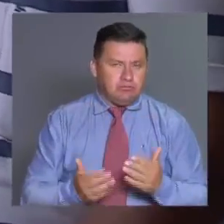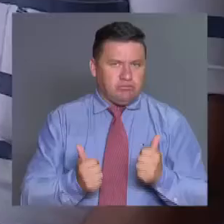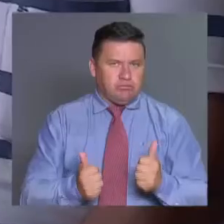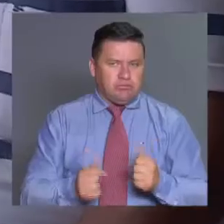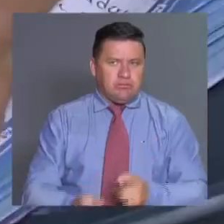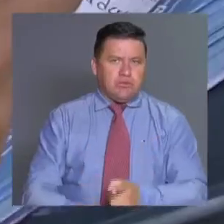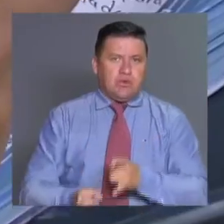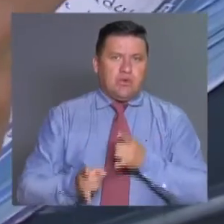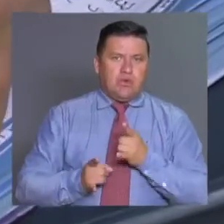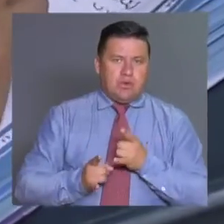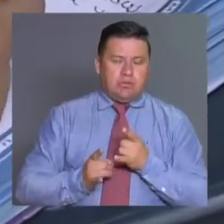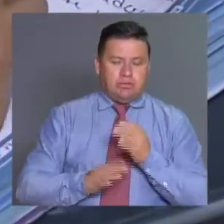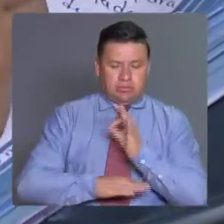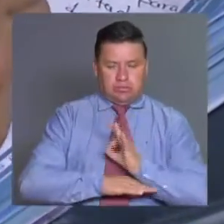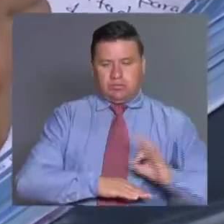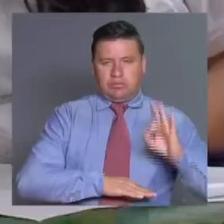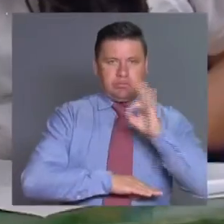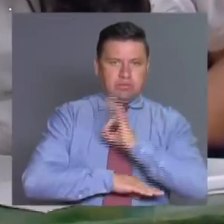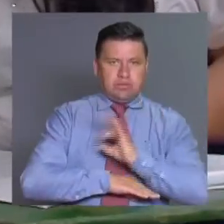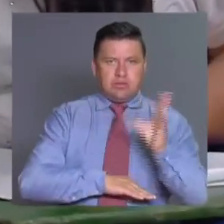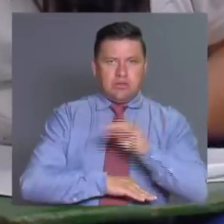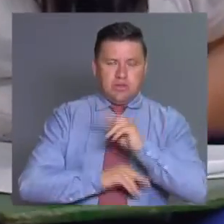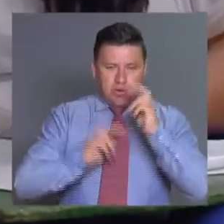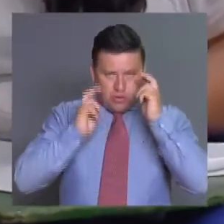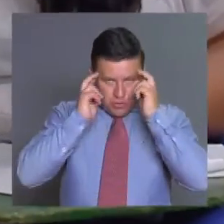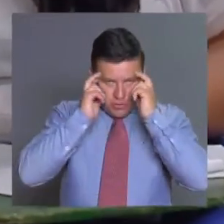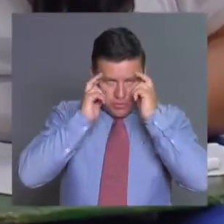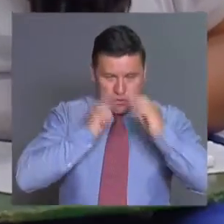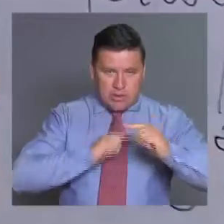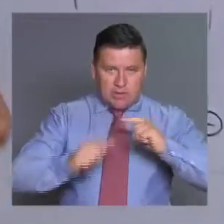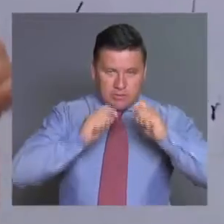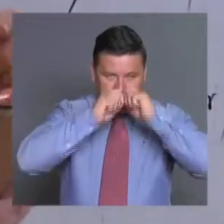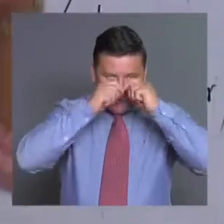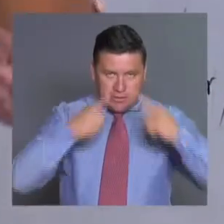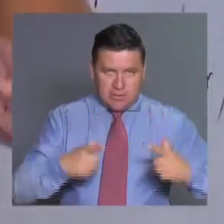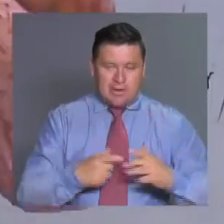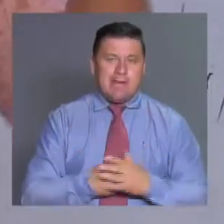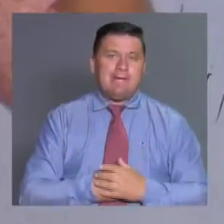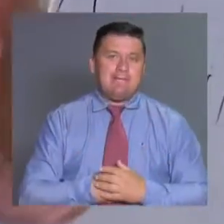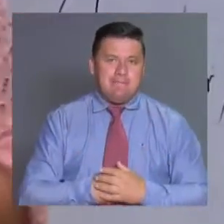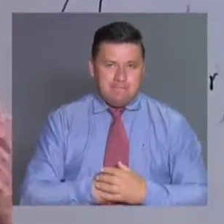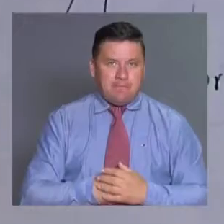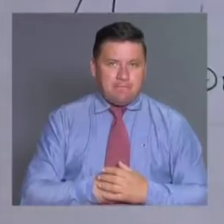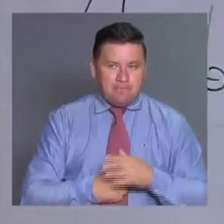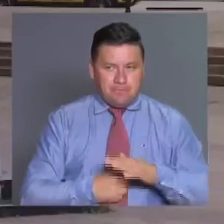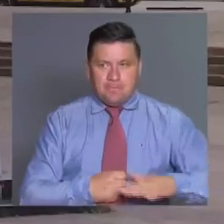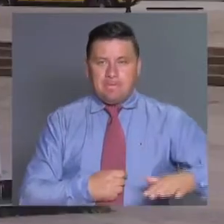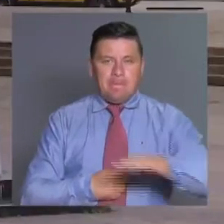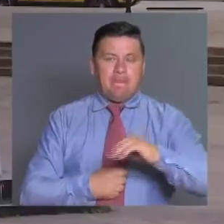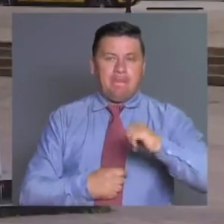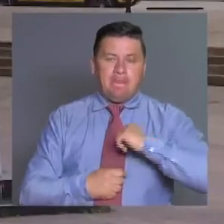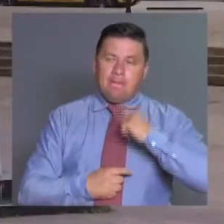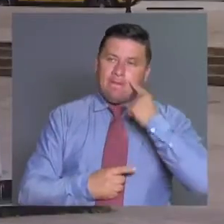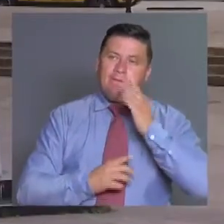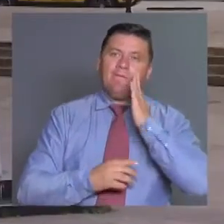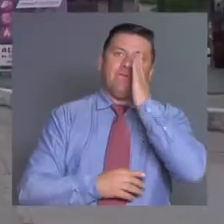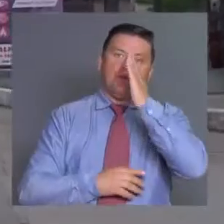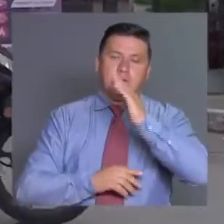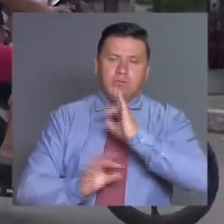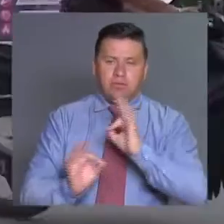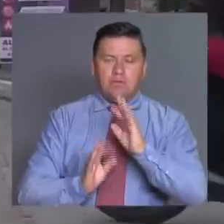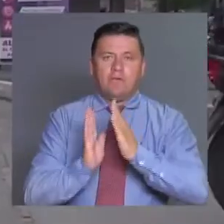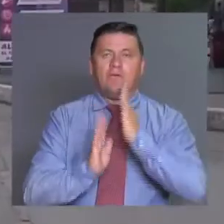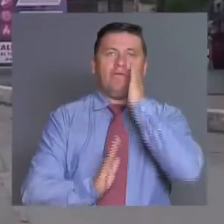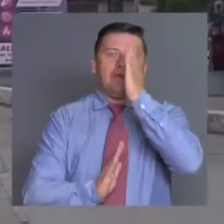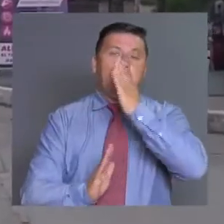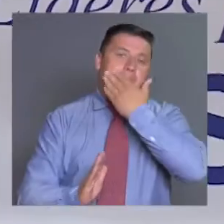buenos cimientos la isaf entrega conocimientos en administración pública para que los territorios tengan prosperidad y un